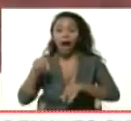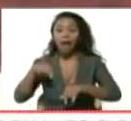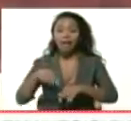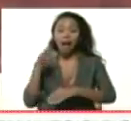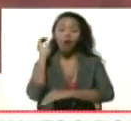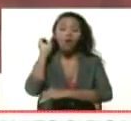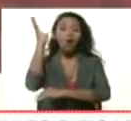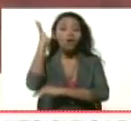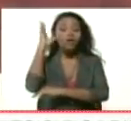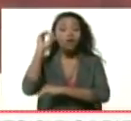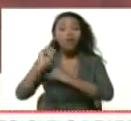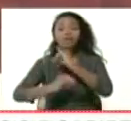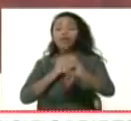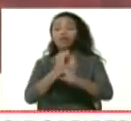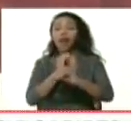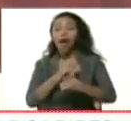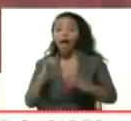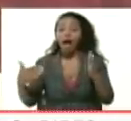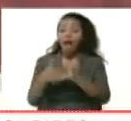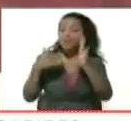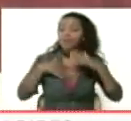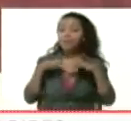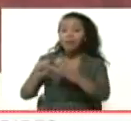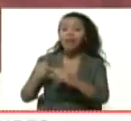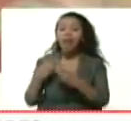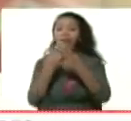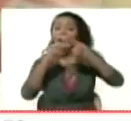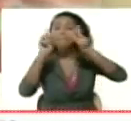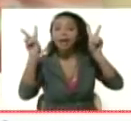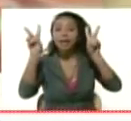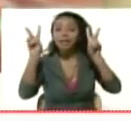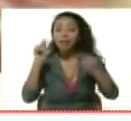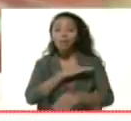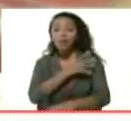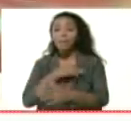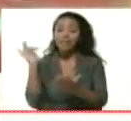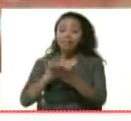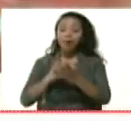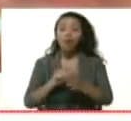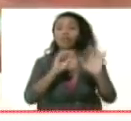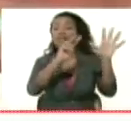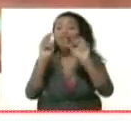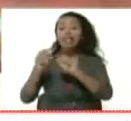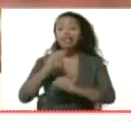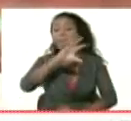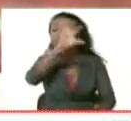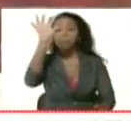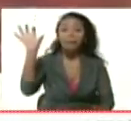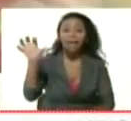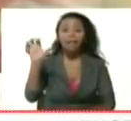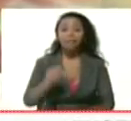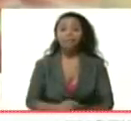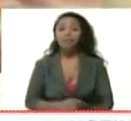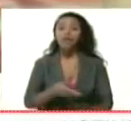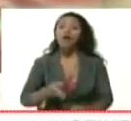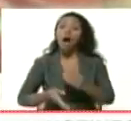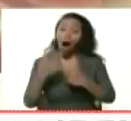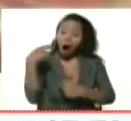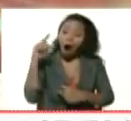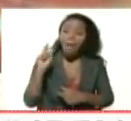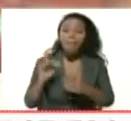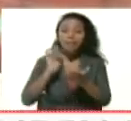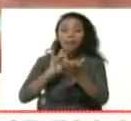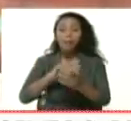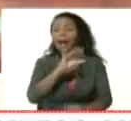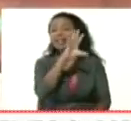Congreso Internacional Antiimperialista por la Paz, en el cual participaron más de 70 países y también tuvo la participación de más